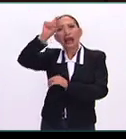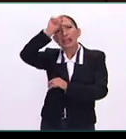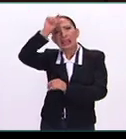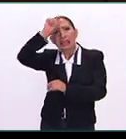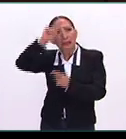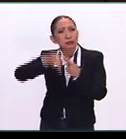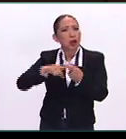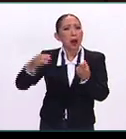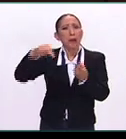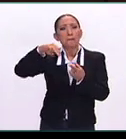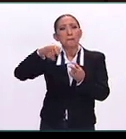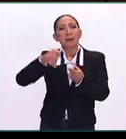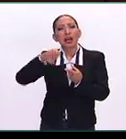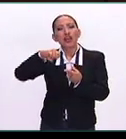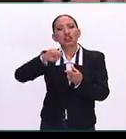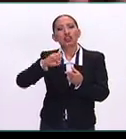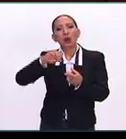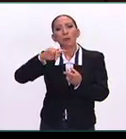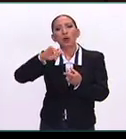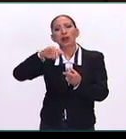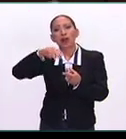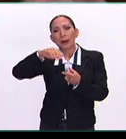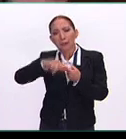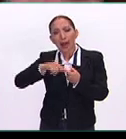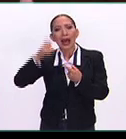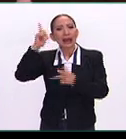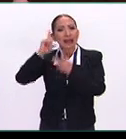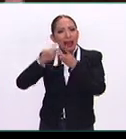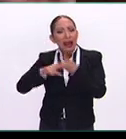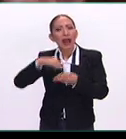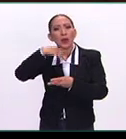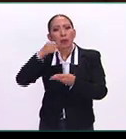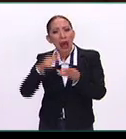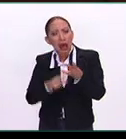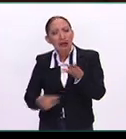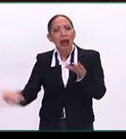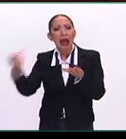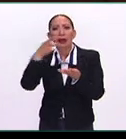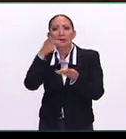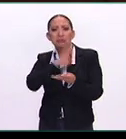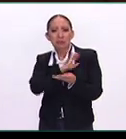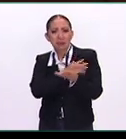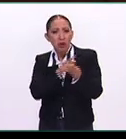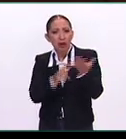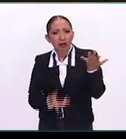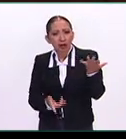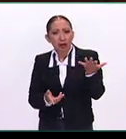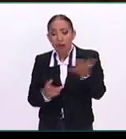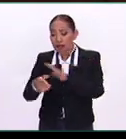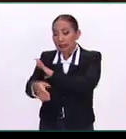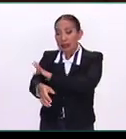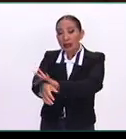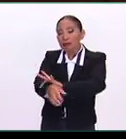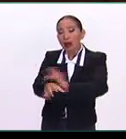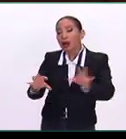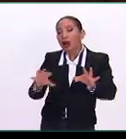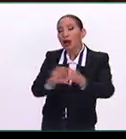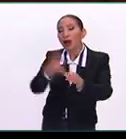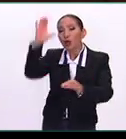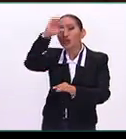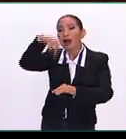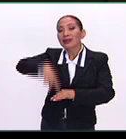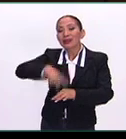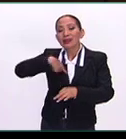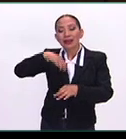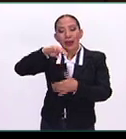egipcia, mesopotámica, griega, romana, hispánica. Y este otro me une con la cultura